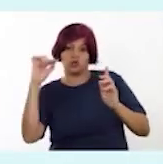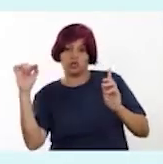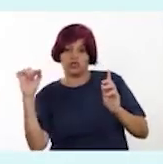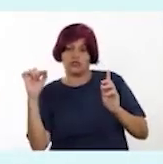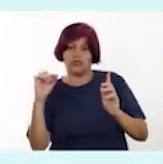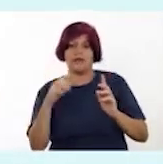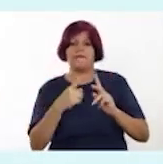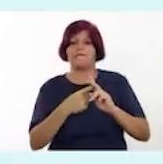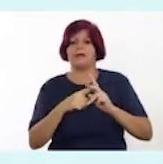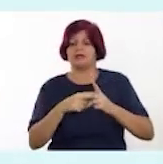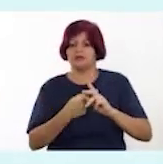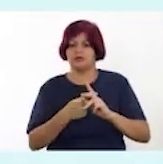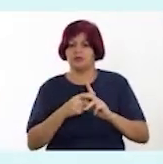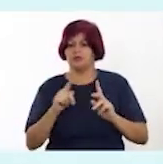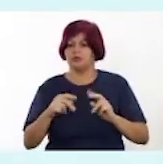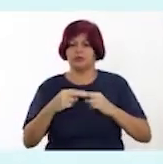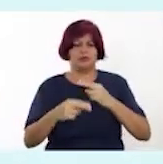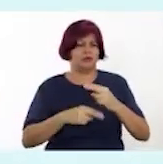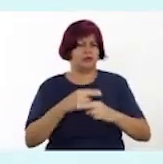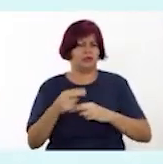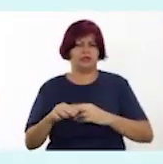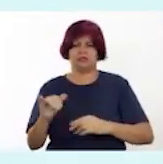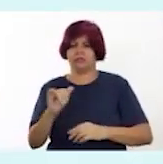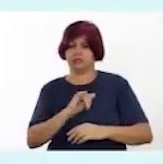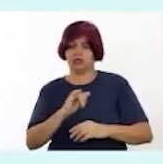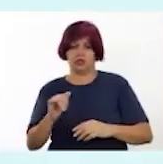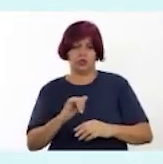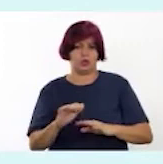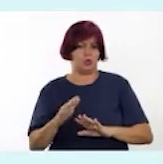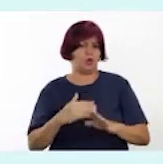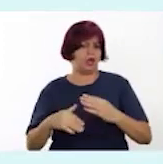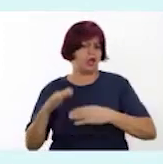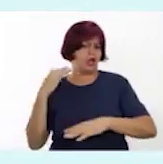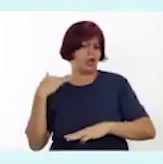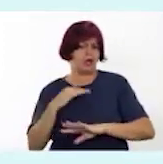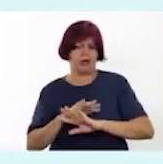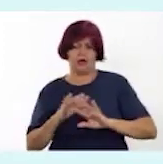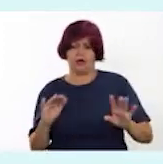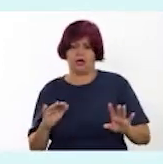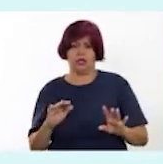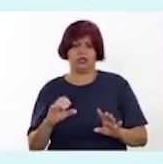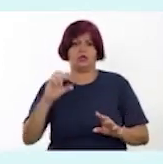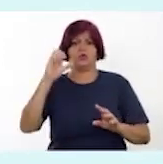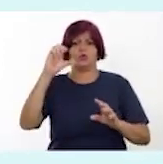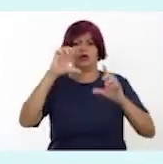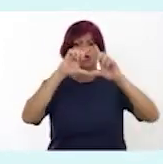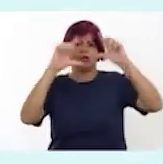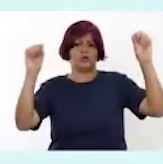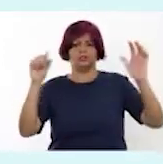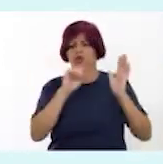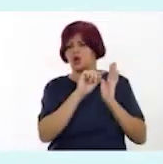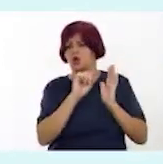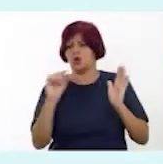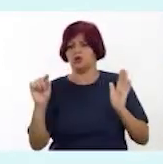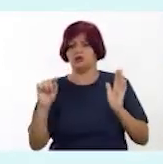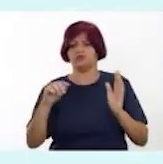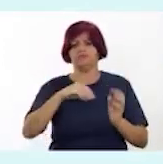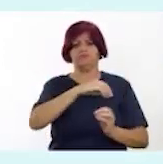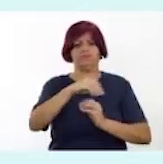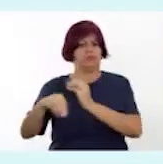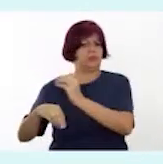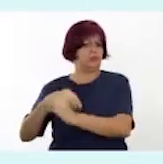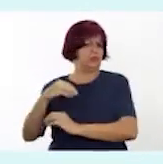resolverla, usted hace exactamente lo mismo que si lo hiciera con una ecuación lineal. Usted realiza las